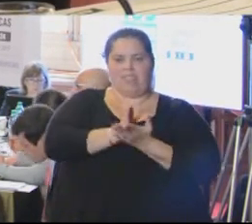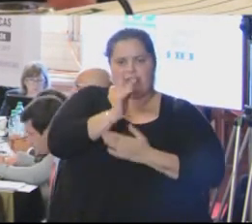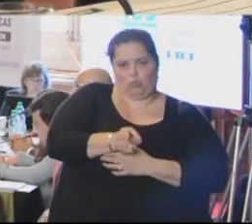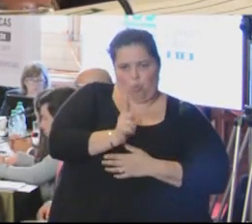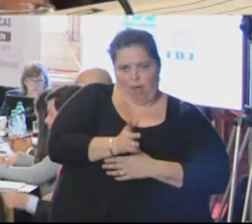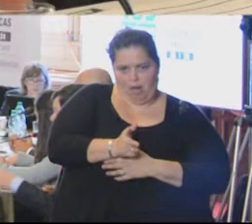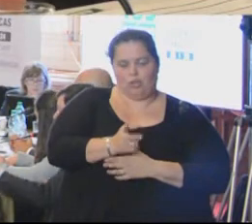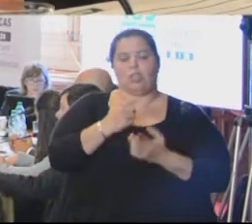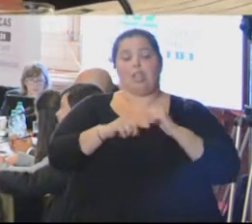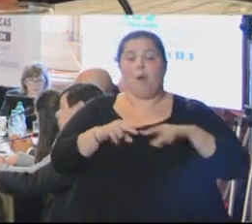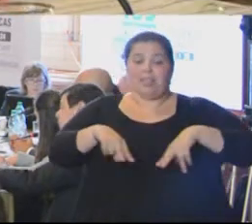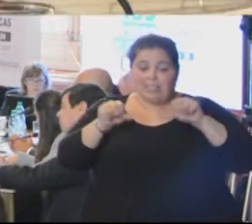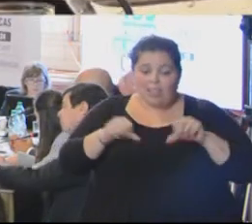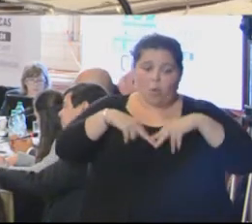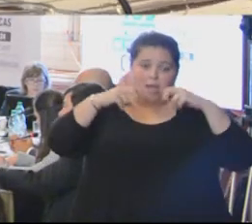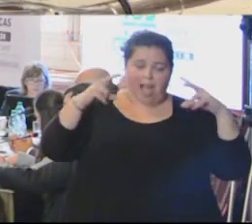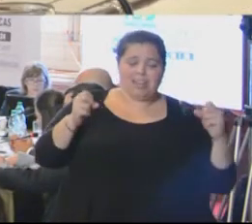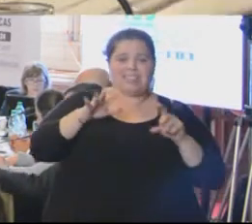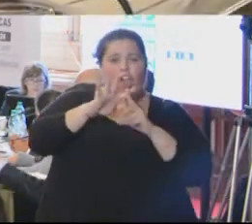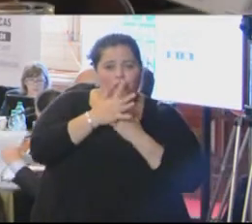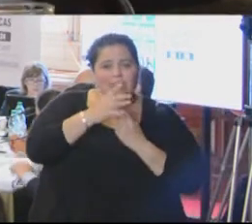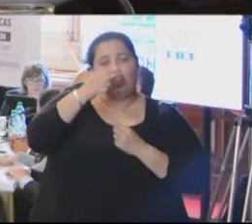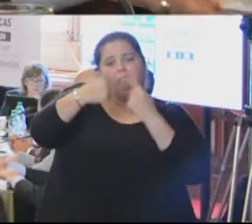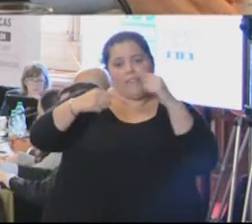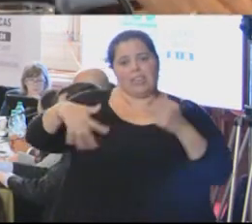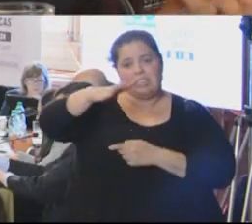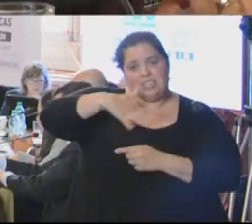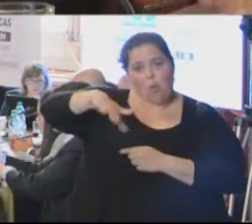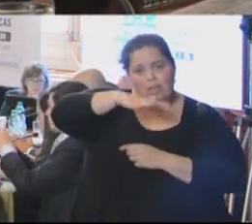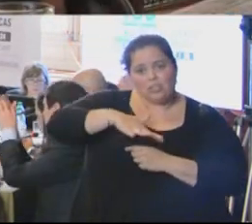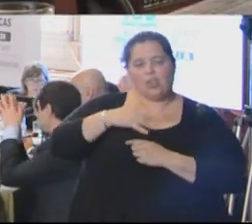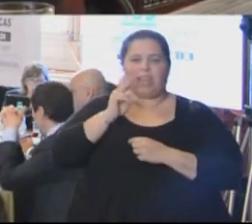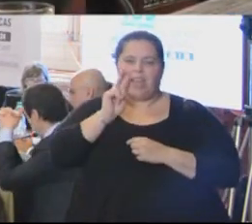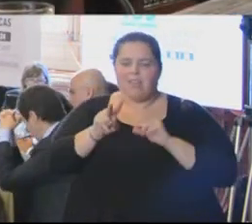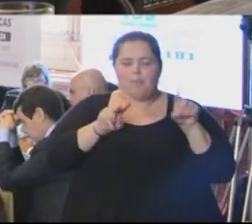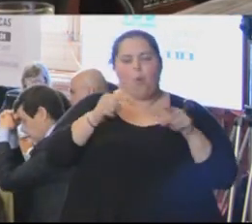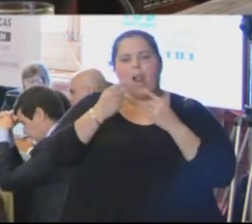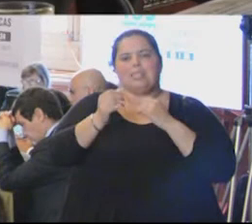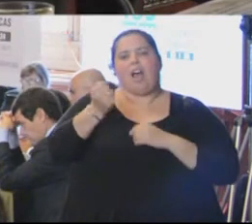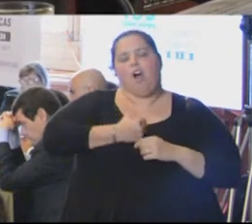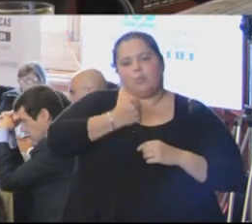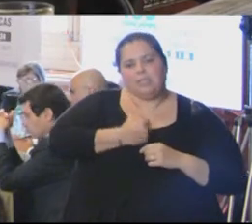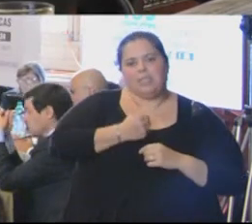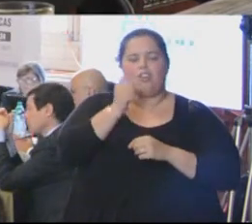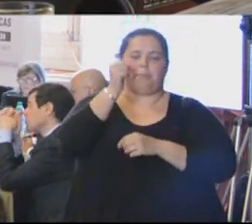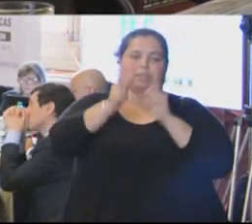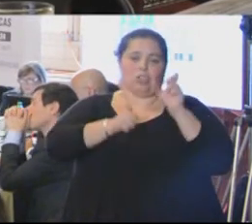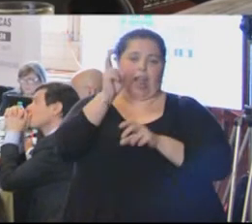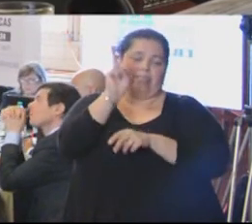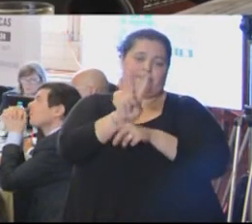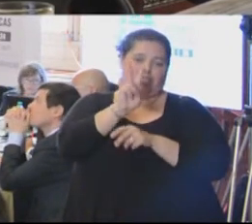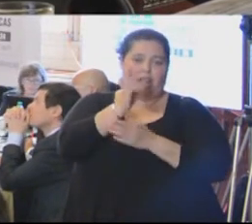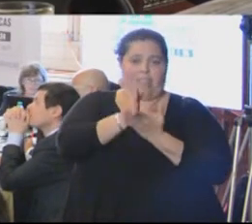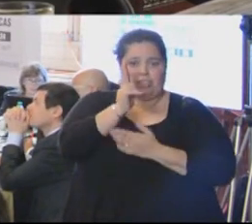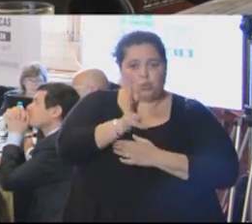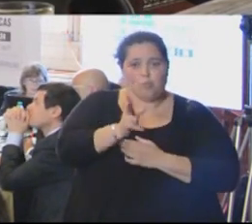de contextos de las situaciones que están ocurriendo alrededor de los homicidios a los defensores de derechos humanos. Contamos con